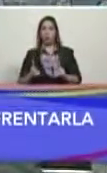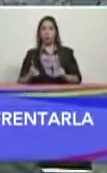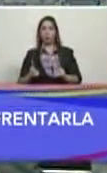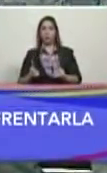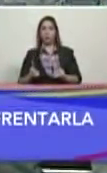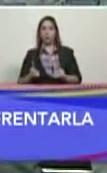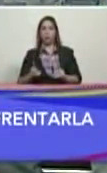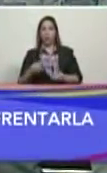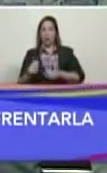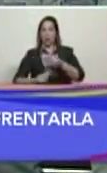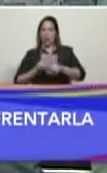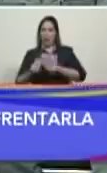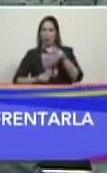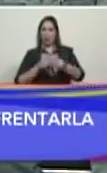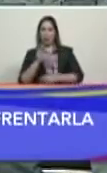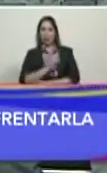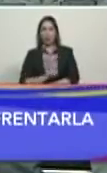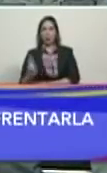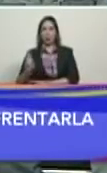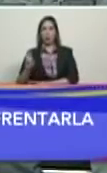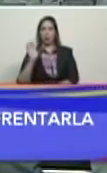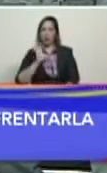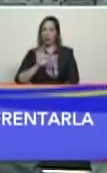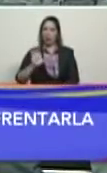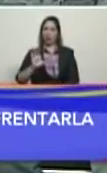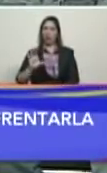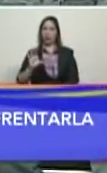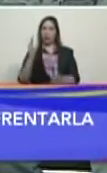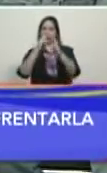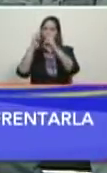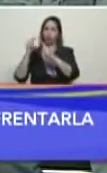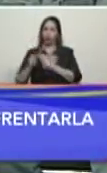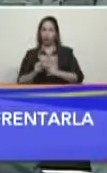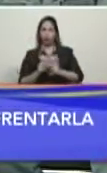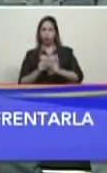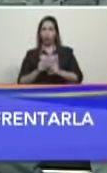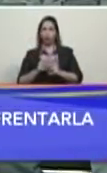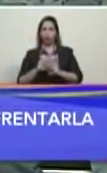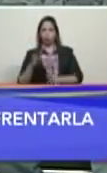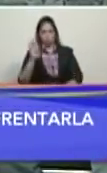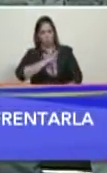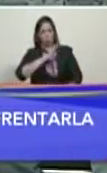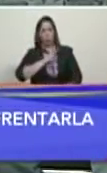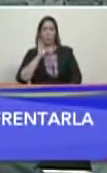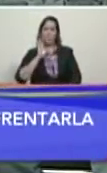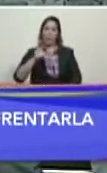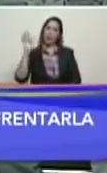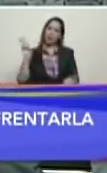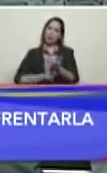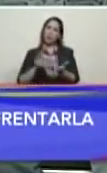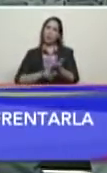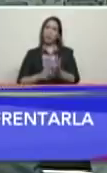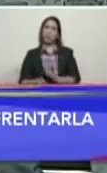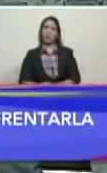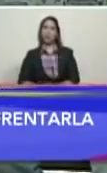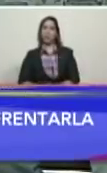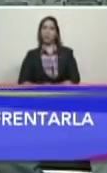república, por ser nación, por ser patria verdadera.